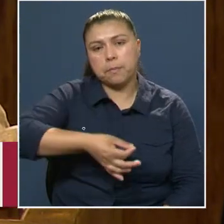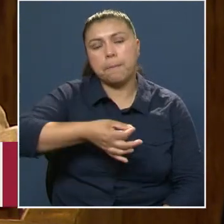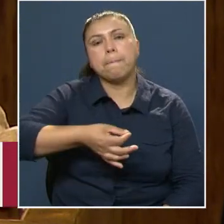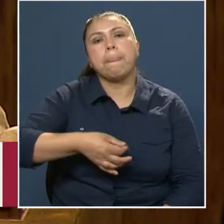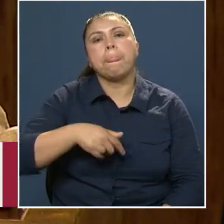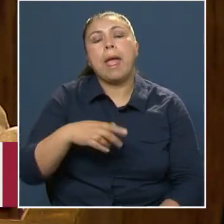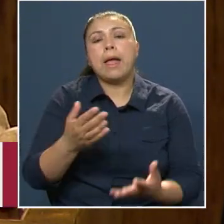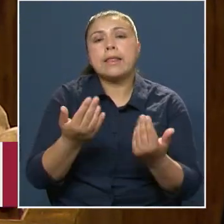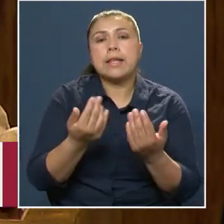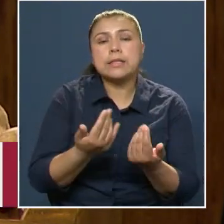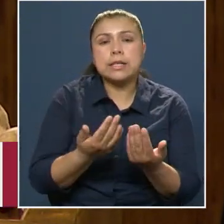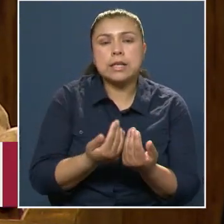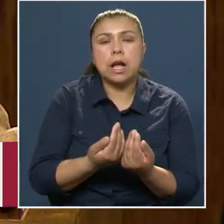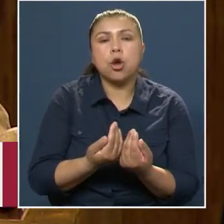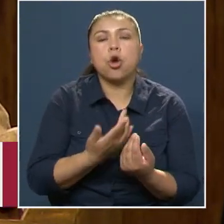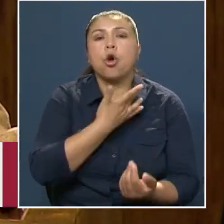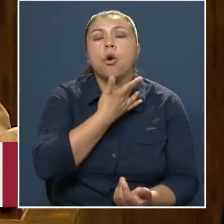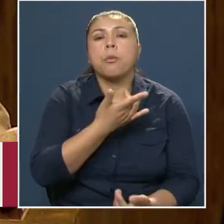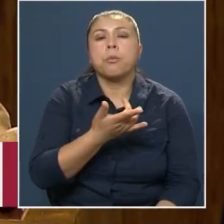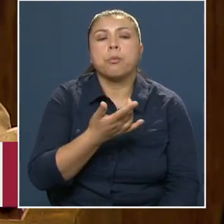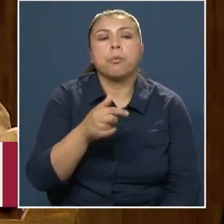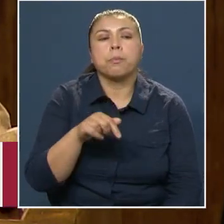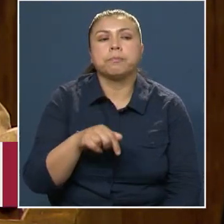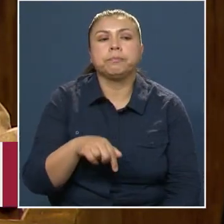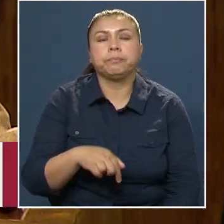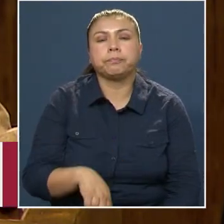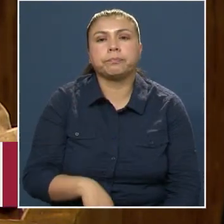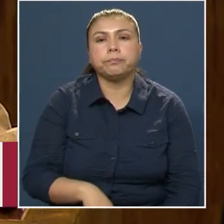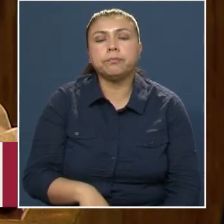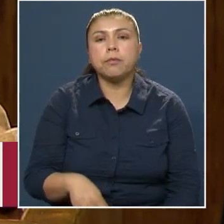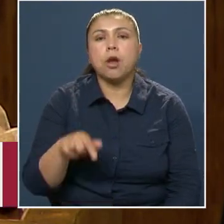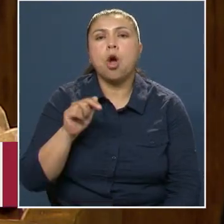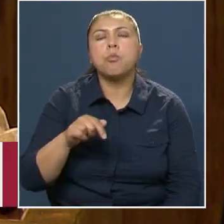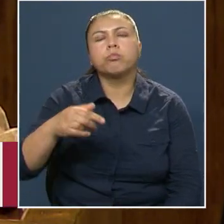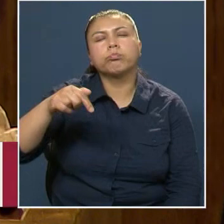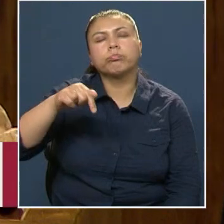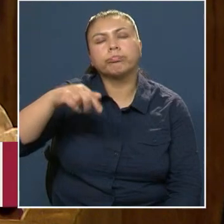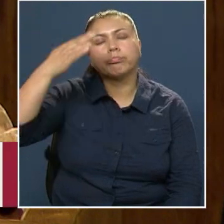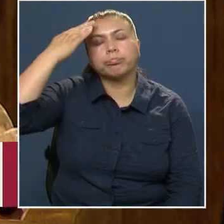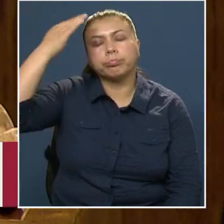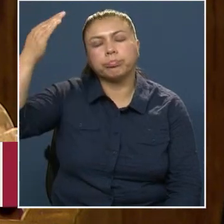Necesario porque por estos días